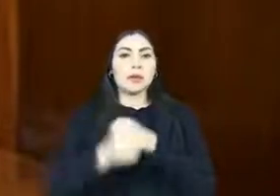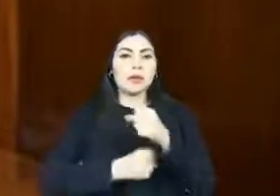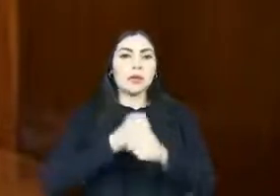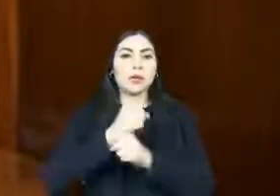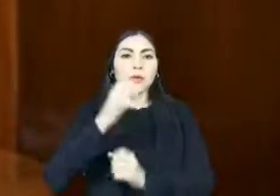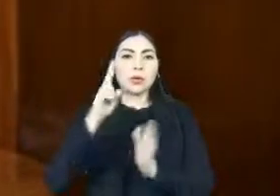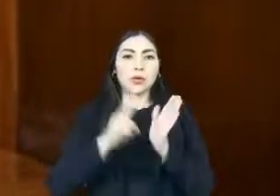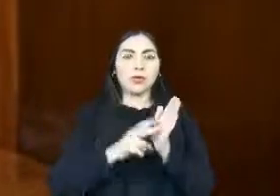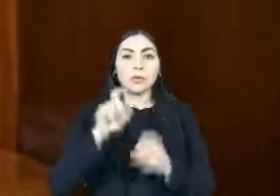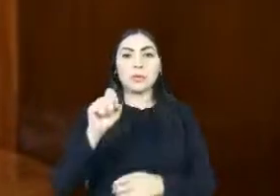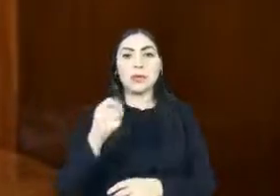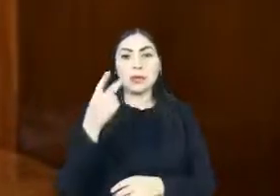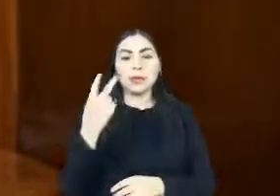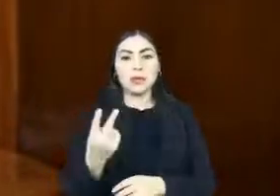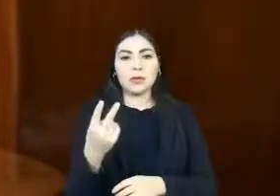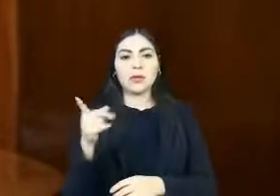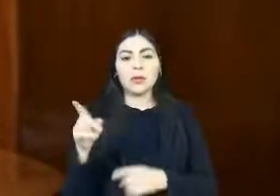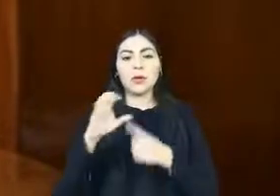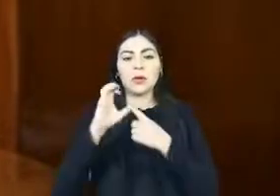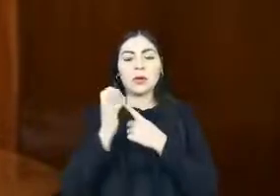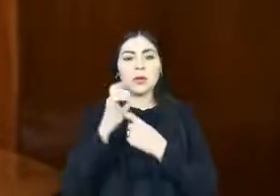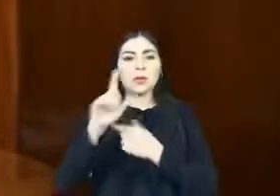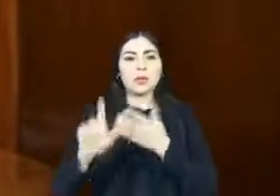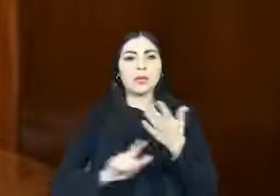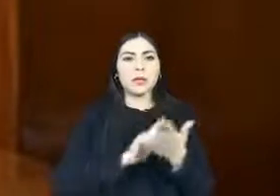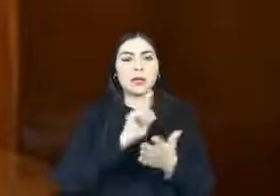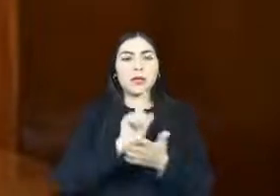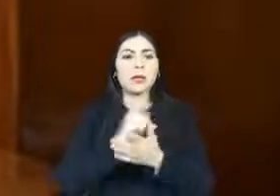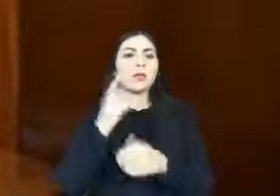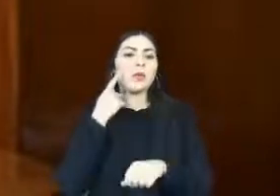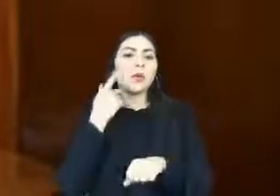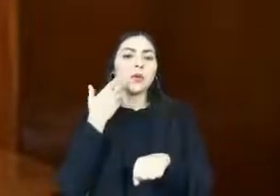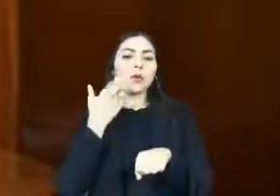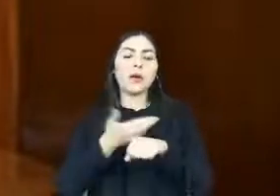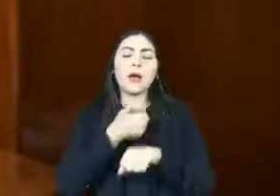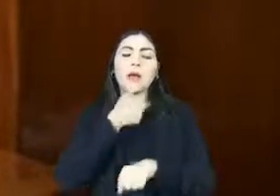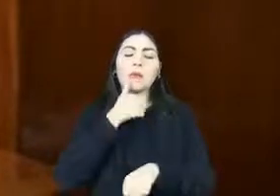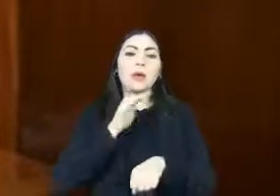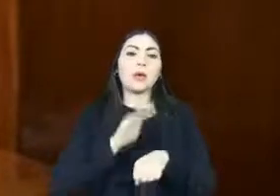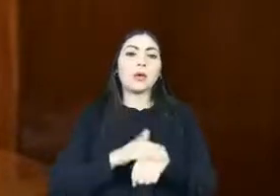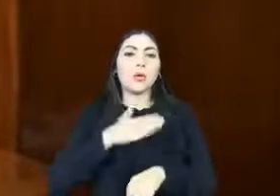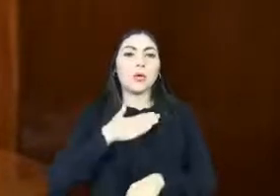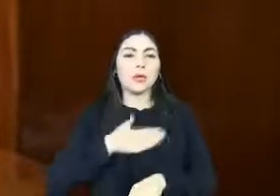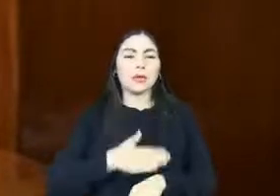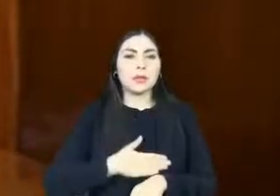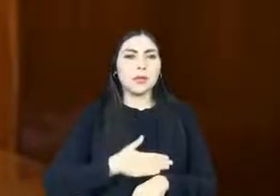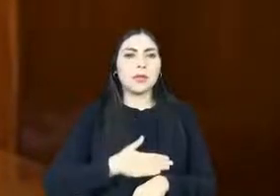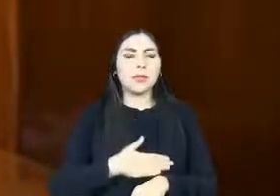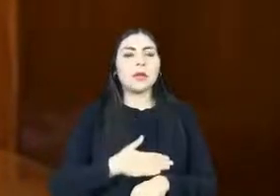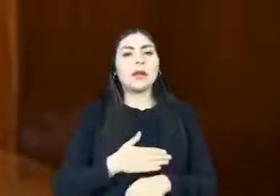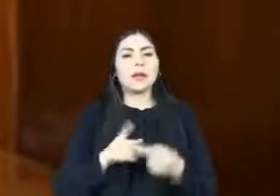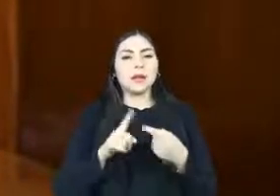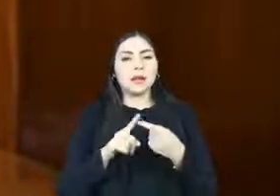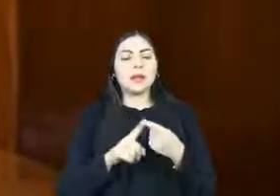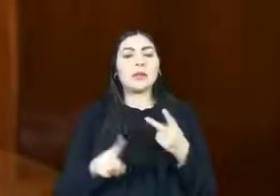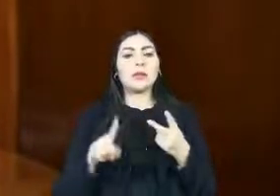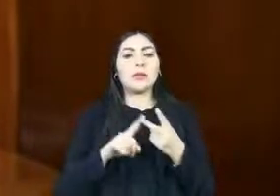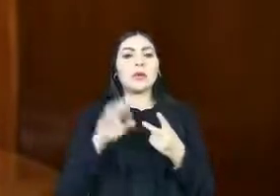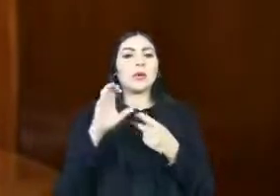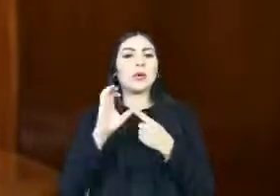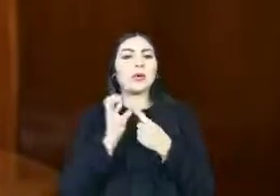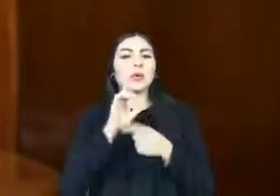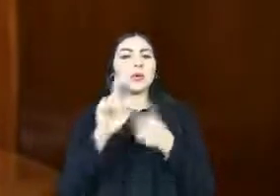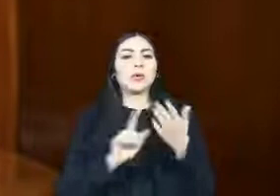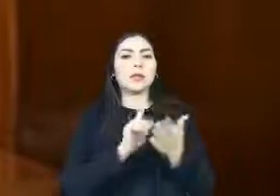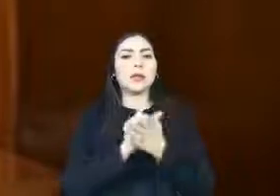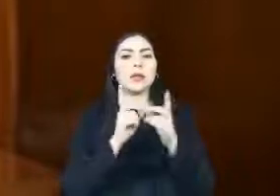2022 comisión legislativa de procuración y administración de Justicia comisión legislativa de desarrollo y